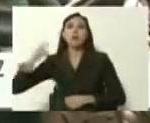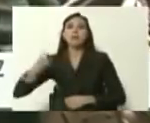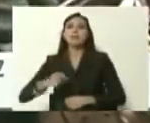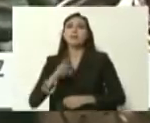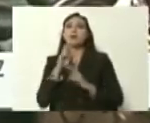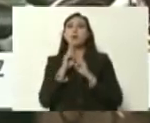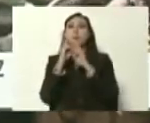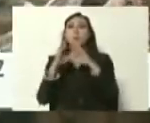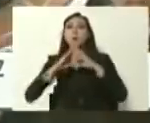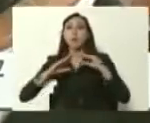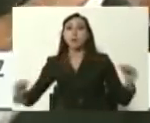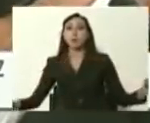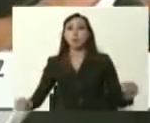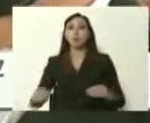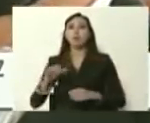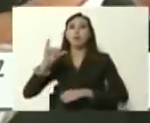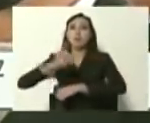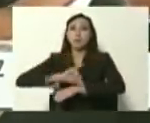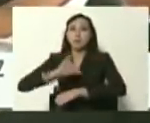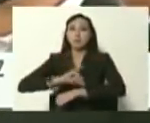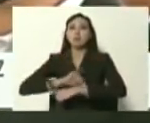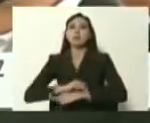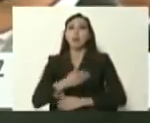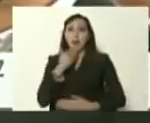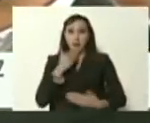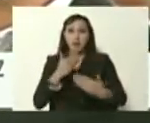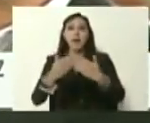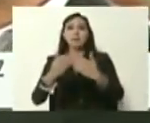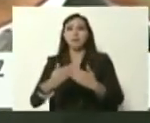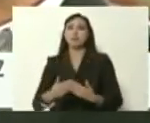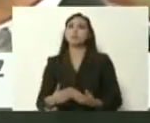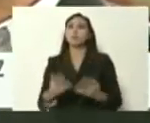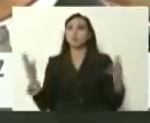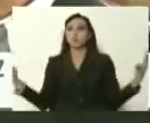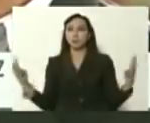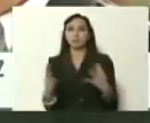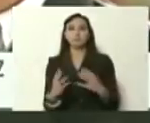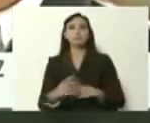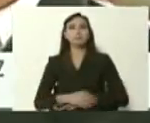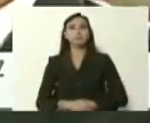respuesta a todas las inquietudes de la Iglesia Cristiana Evangélica. Muchísimas gracias por venir.